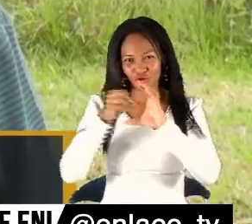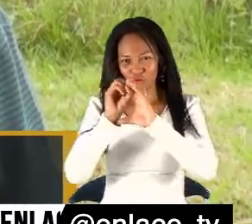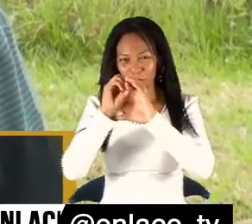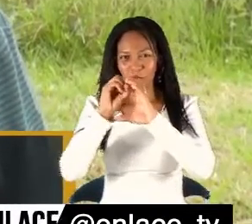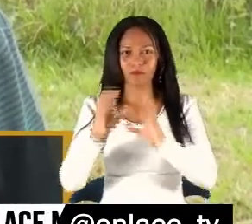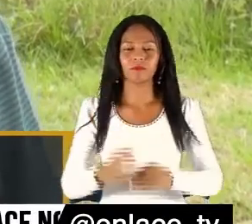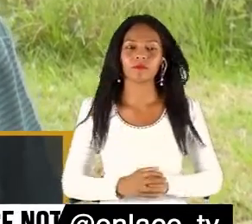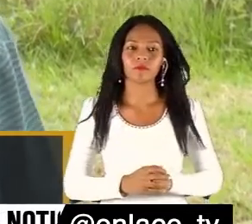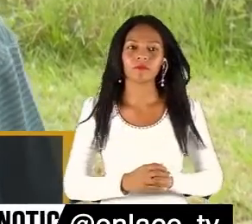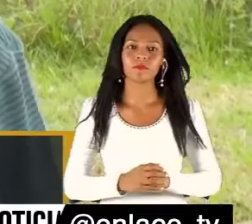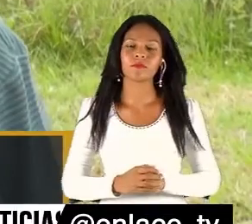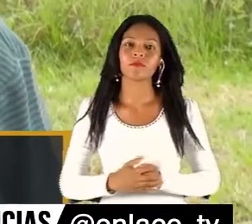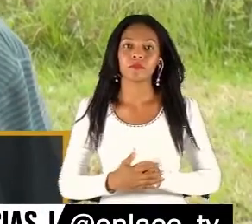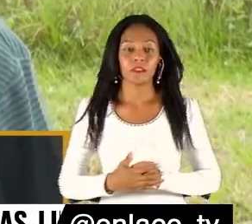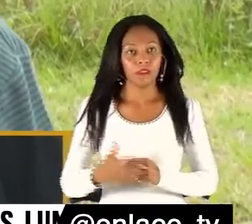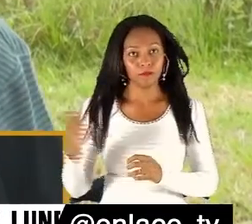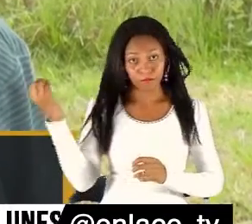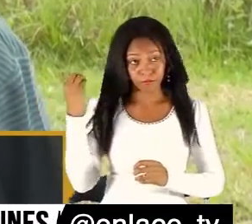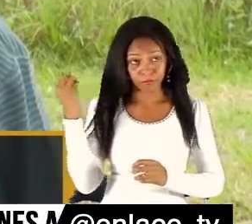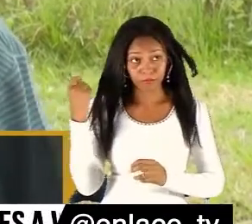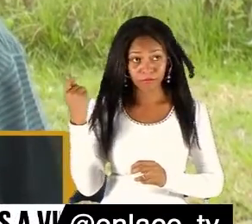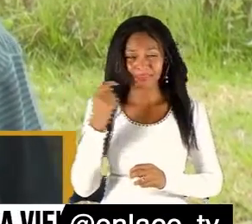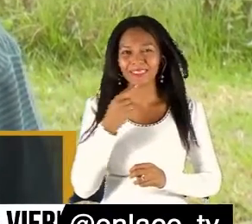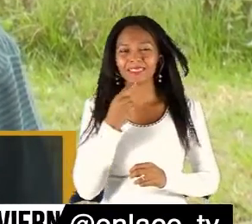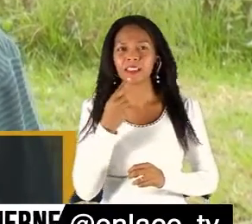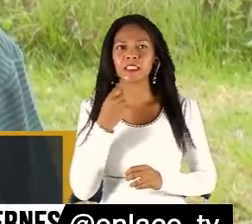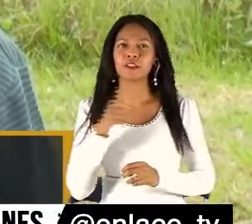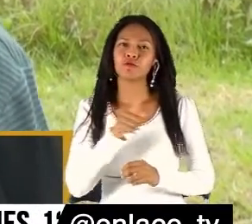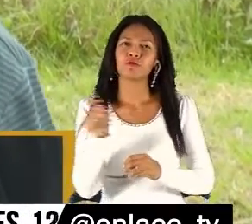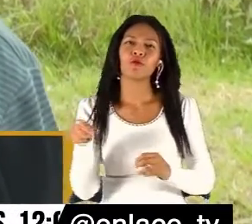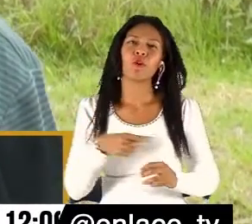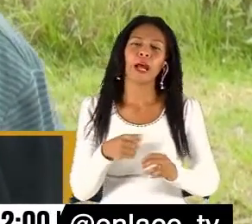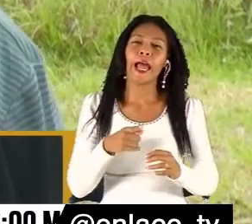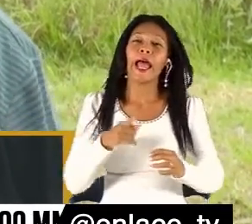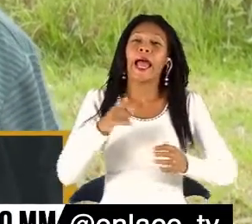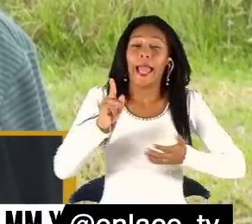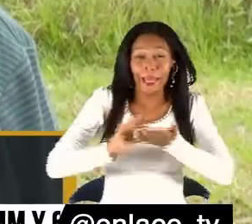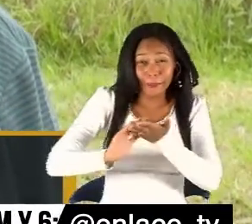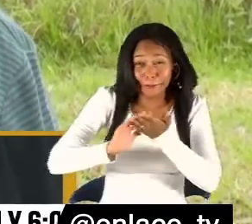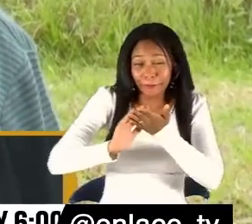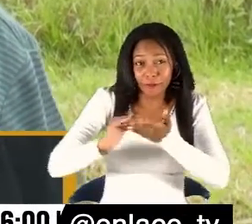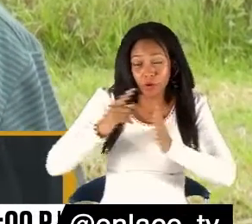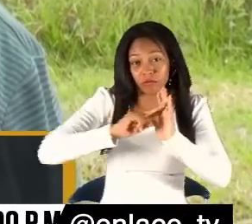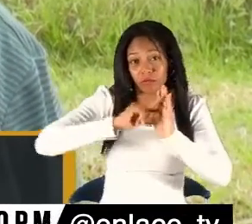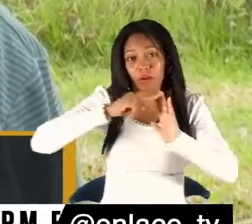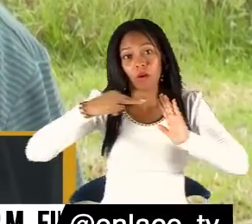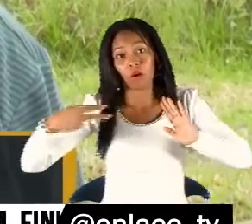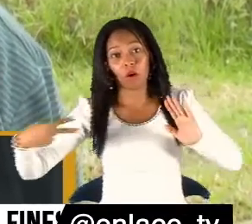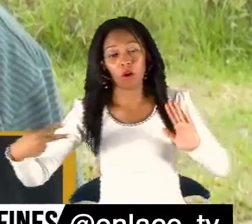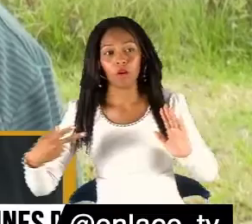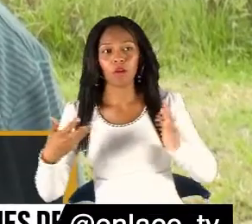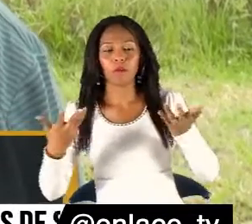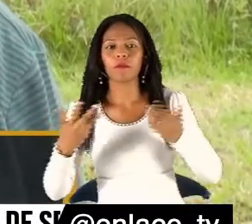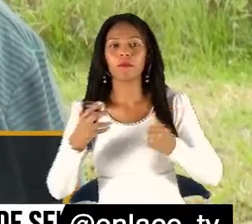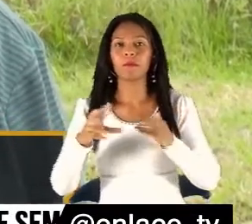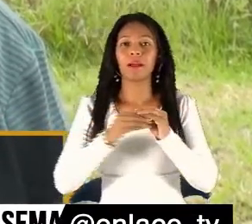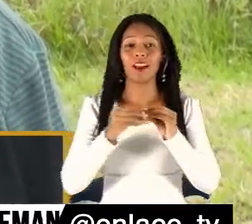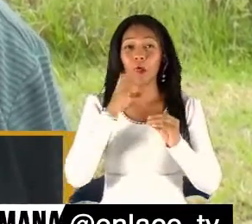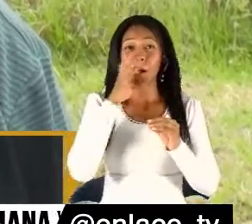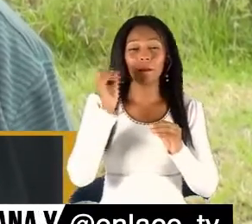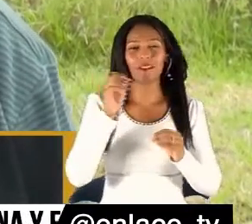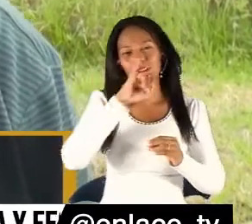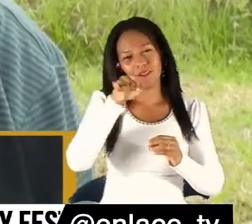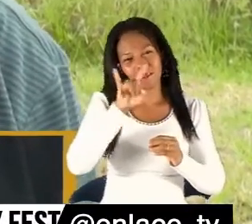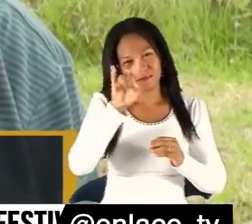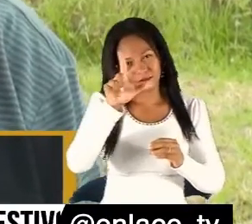sacar es que hay una legislación muy laxa en cuanto al desarrollo de este tipo de tecnologías, y ayer la ponencia del profesor Julio Fierro y